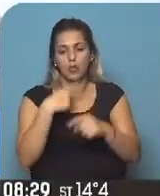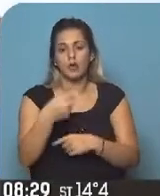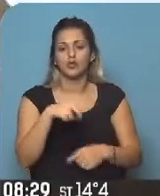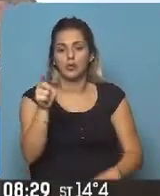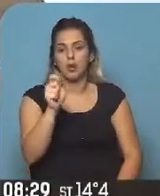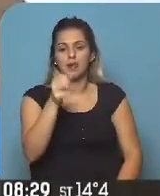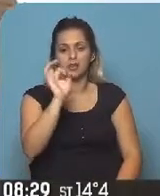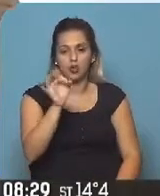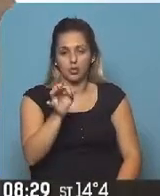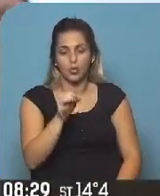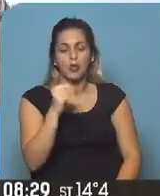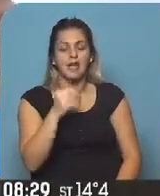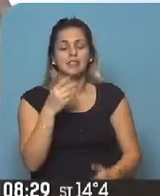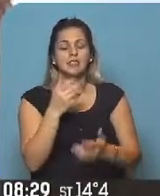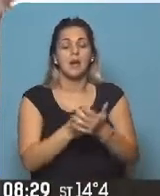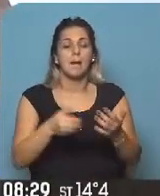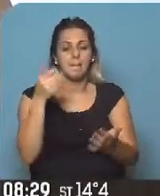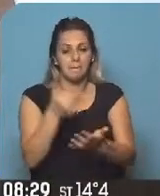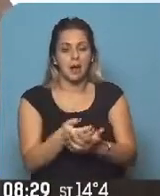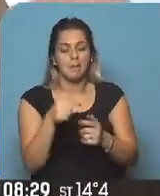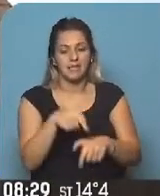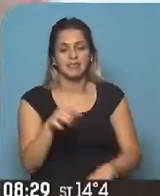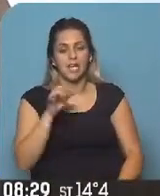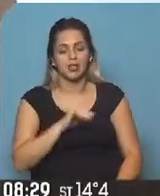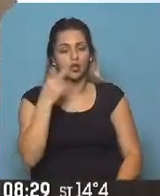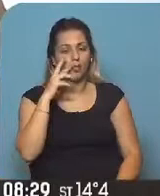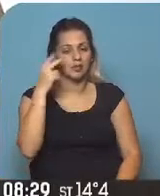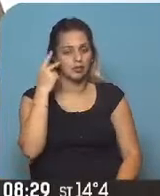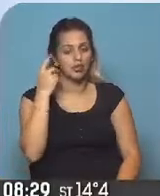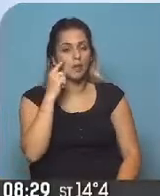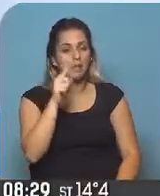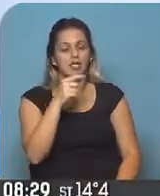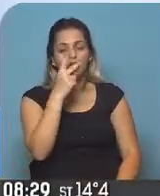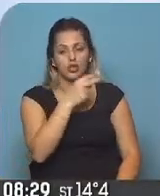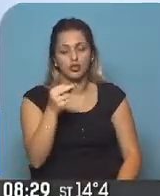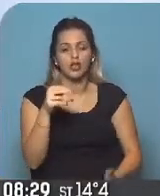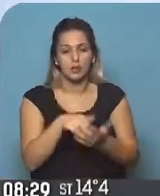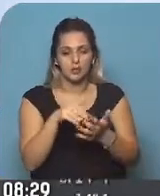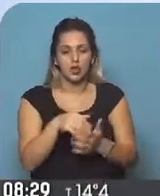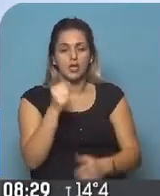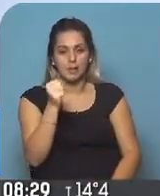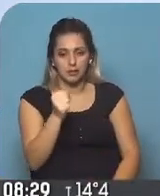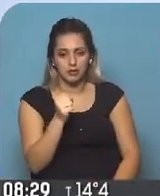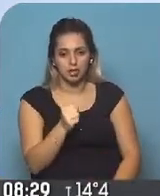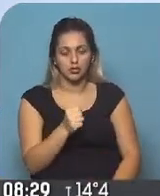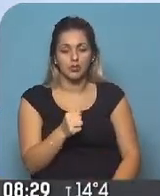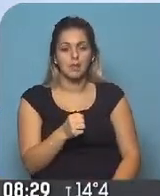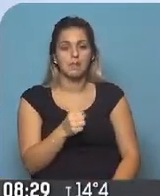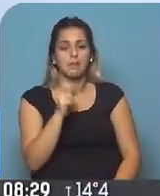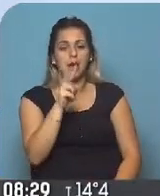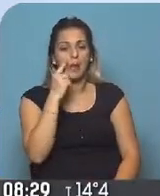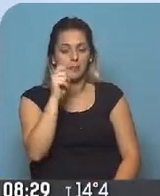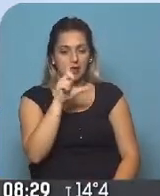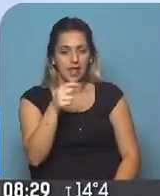de octubre. Se trata de un incremento para este año 2018 de 1.200 millones de pesos. Para María Eugenia